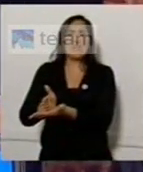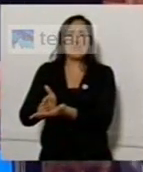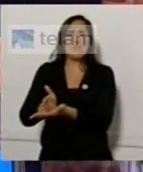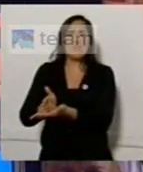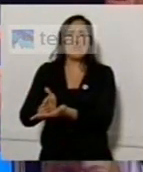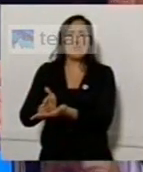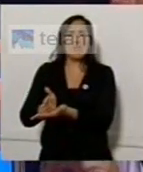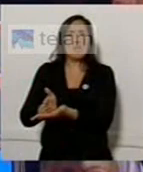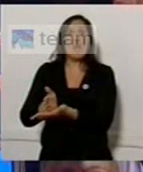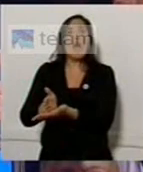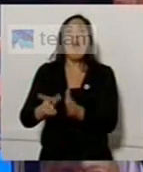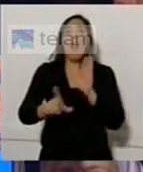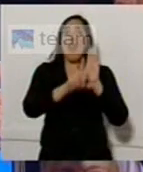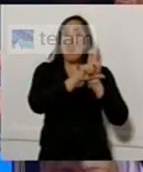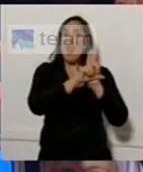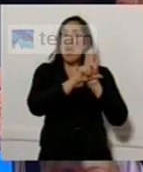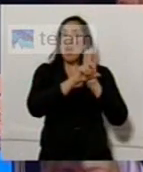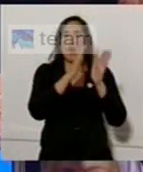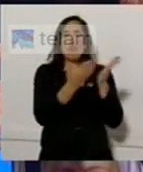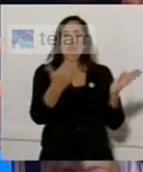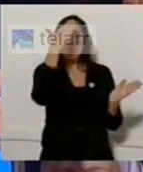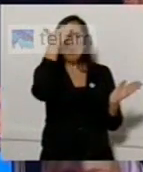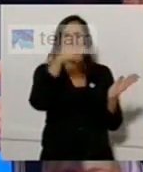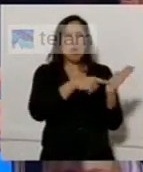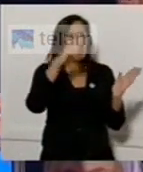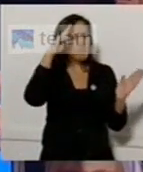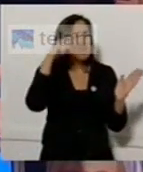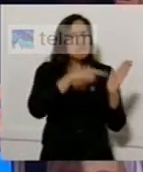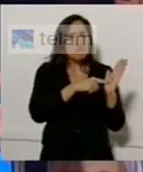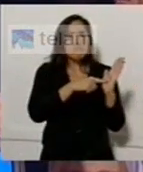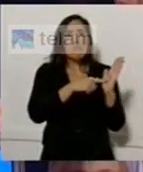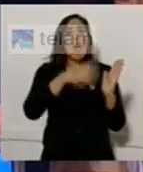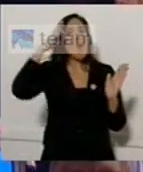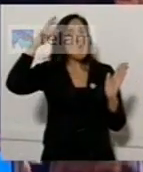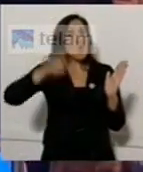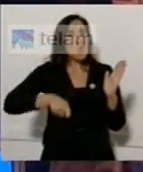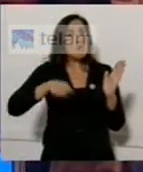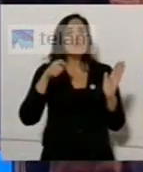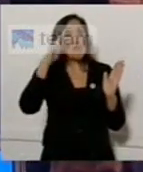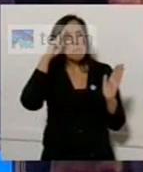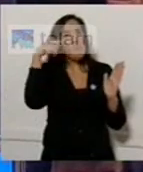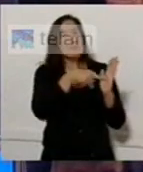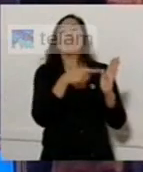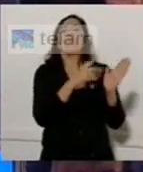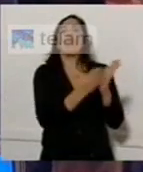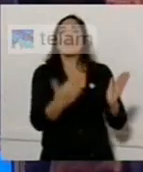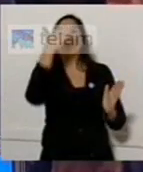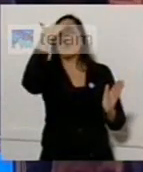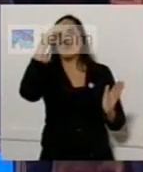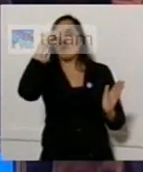castigo con la ley y la Constitución y los jueces de la Constitución